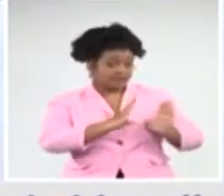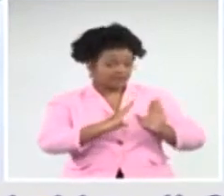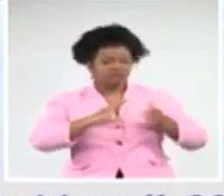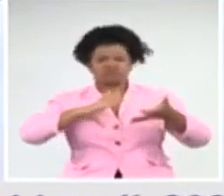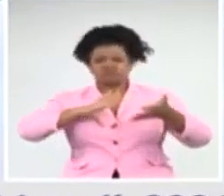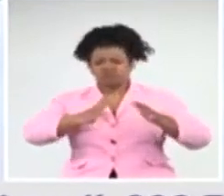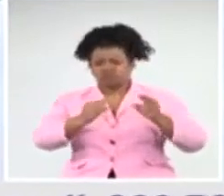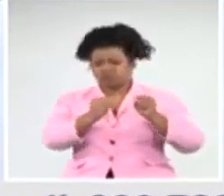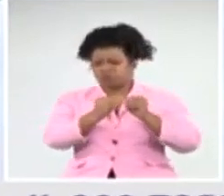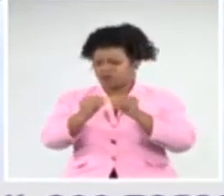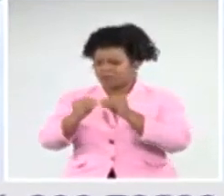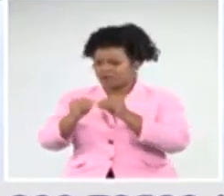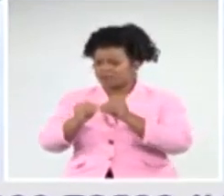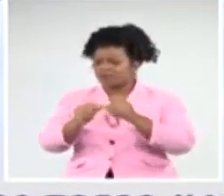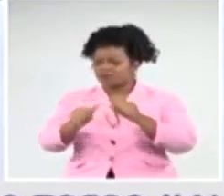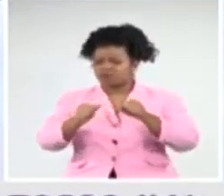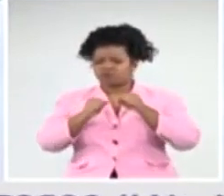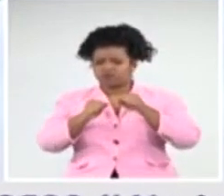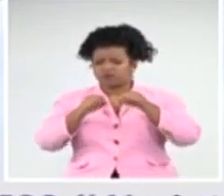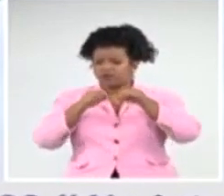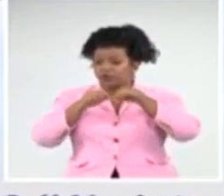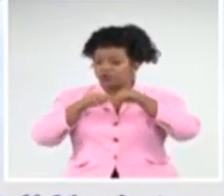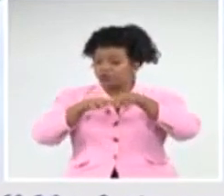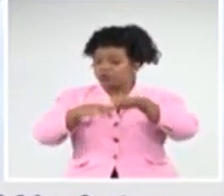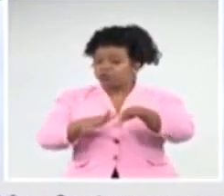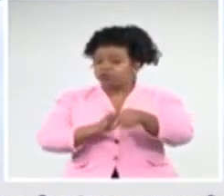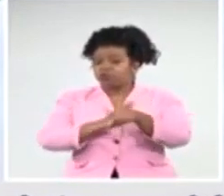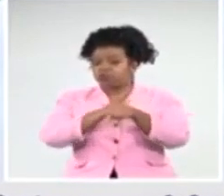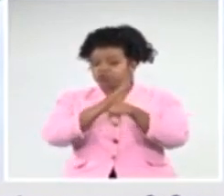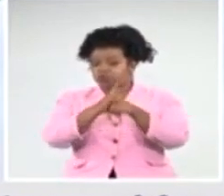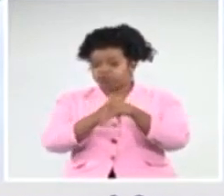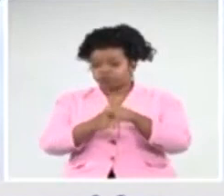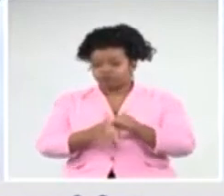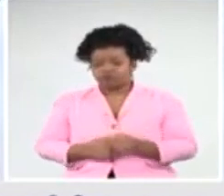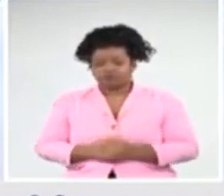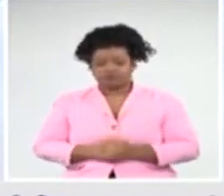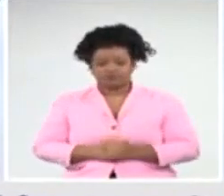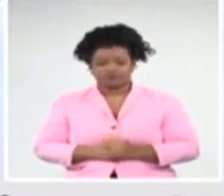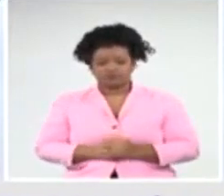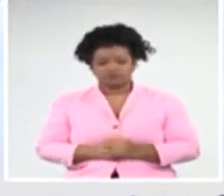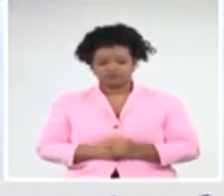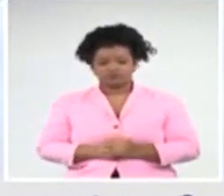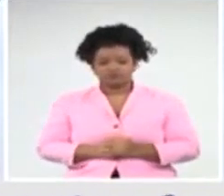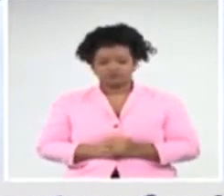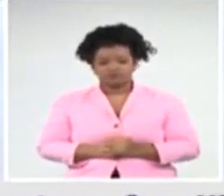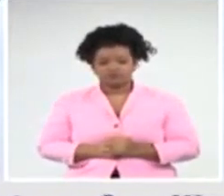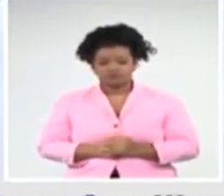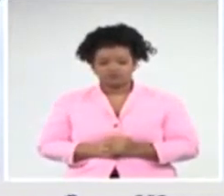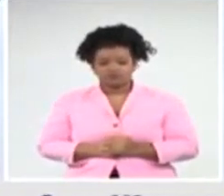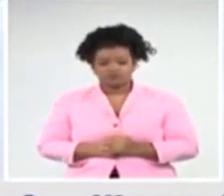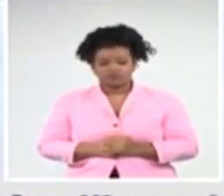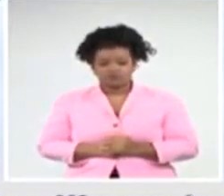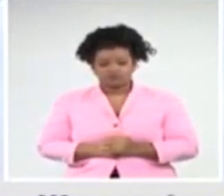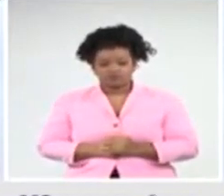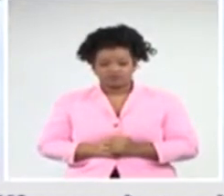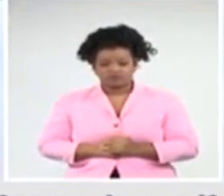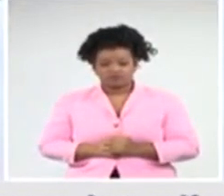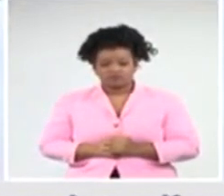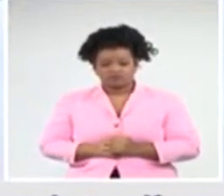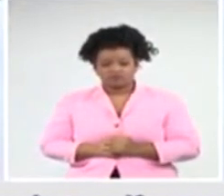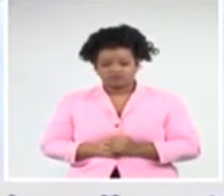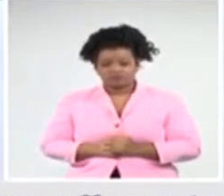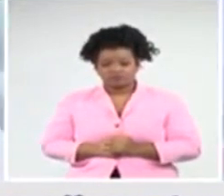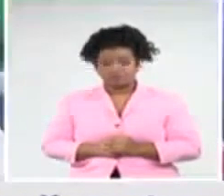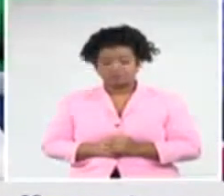transmisión del virus que no era la que habíamos tenido en meses anteriores. El sexo